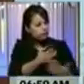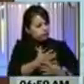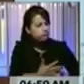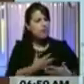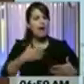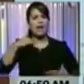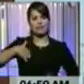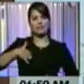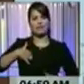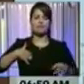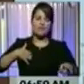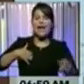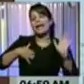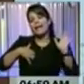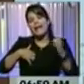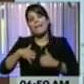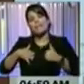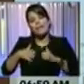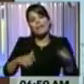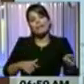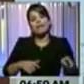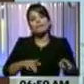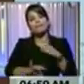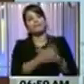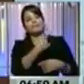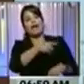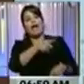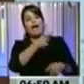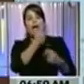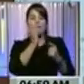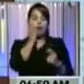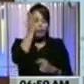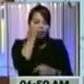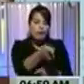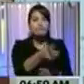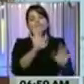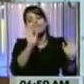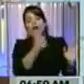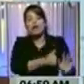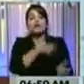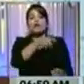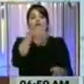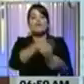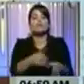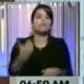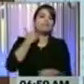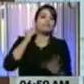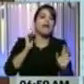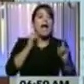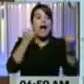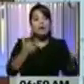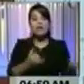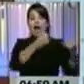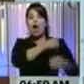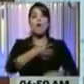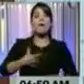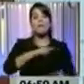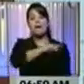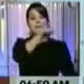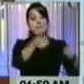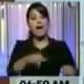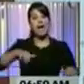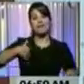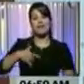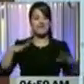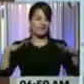lo que se dejó engañar y que se durmió y que ahora va a pagar las consecuencias de la bota yanqui. Obama no va a Argentina solo